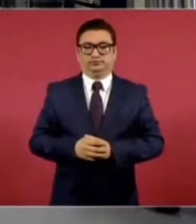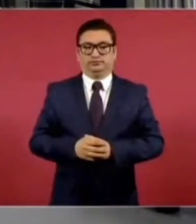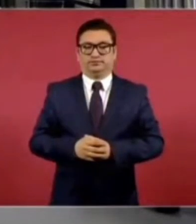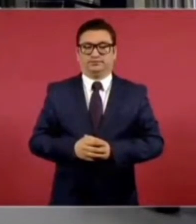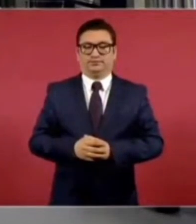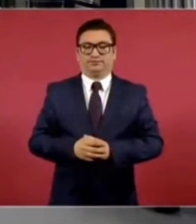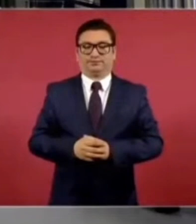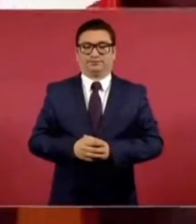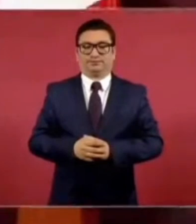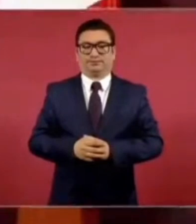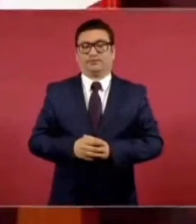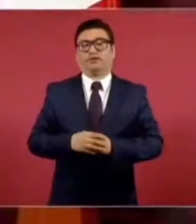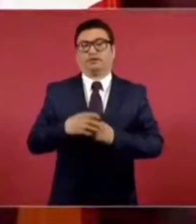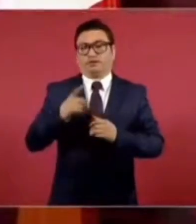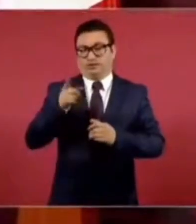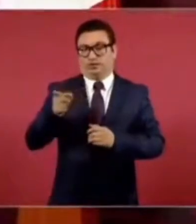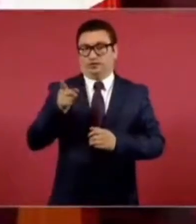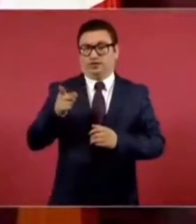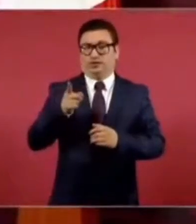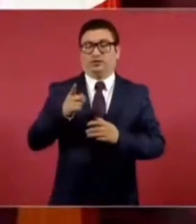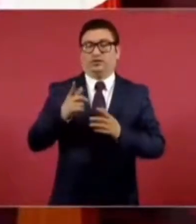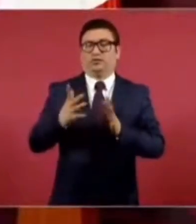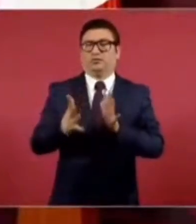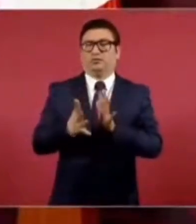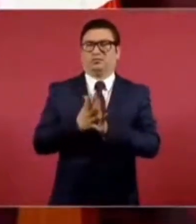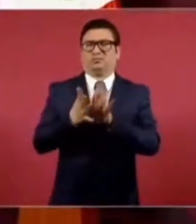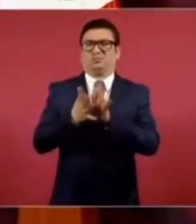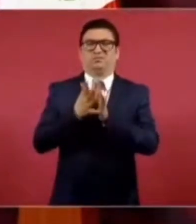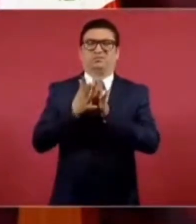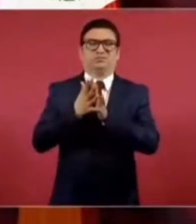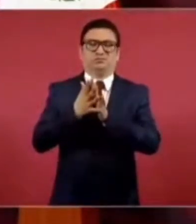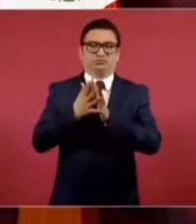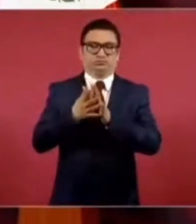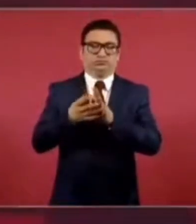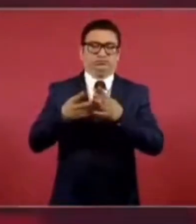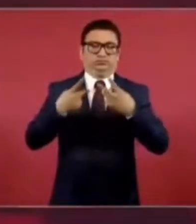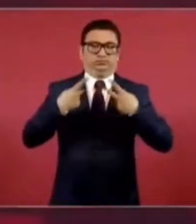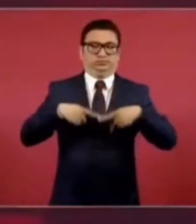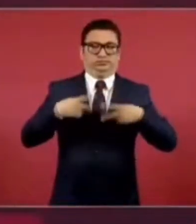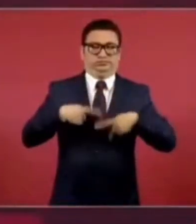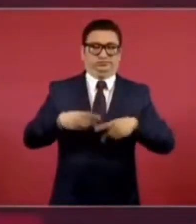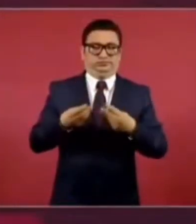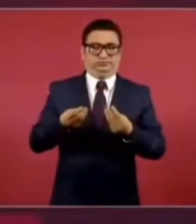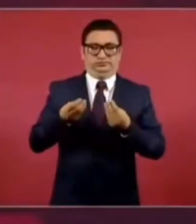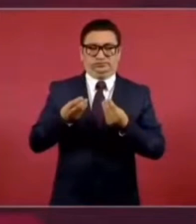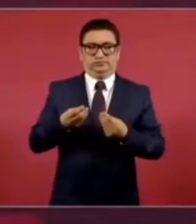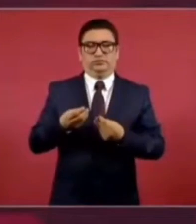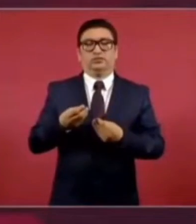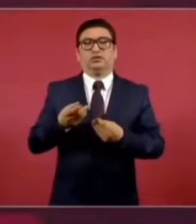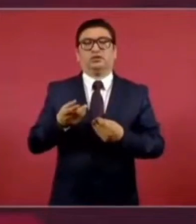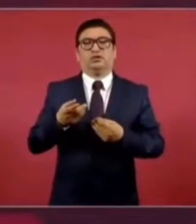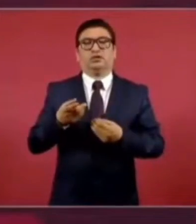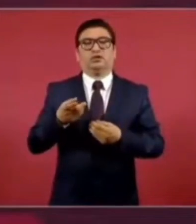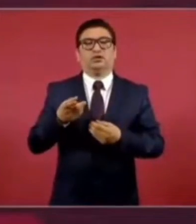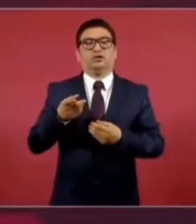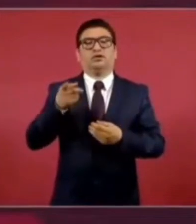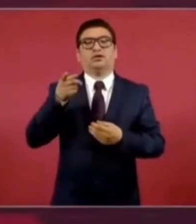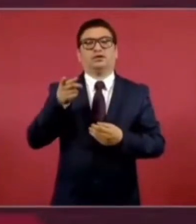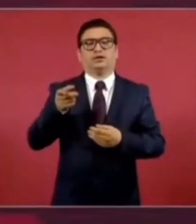y participan muchos este haya